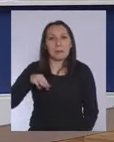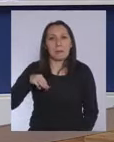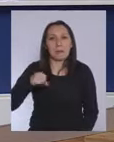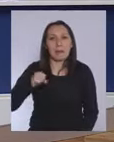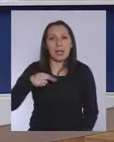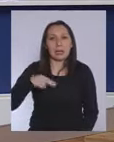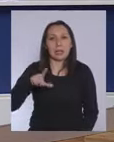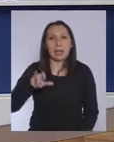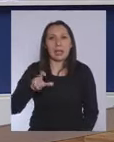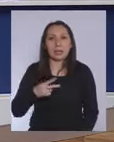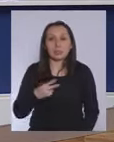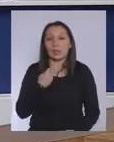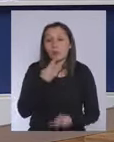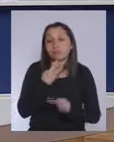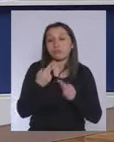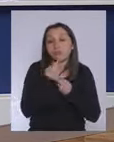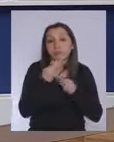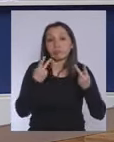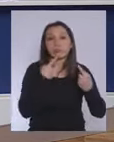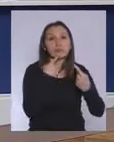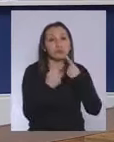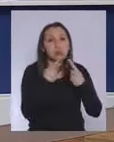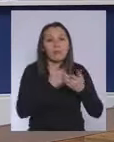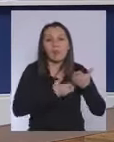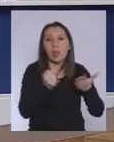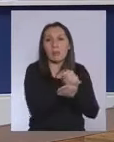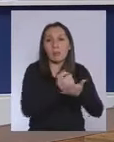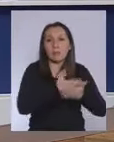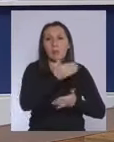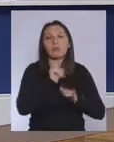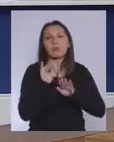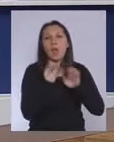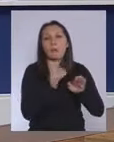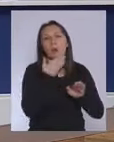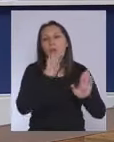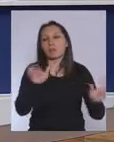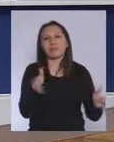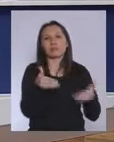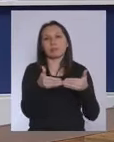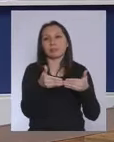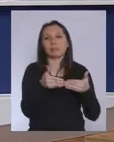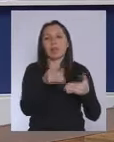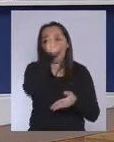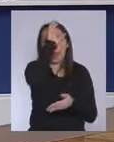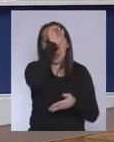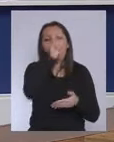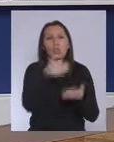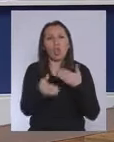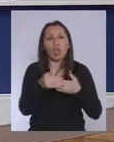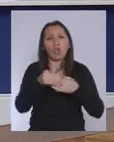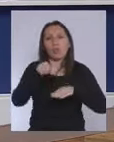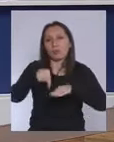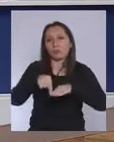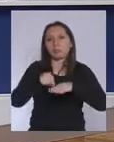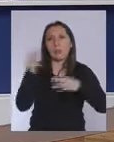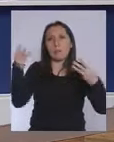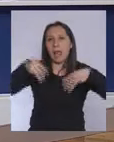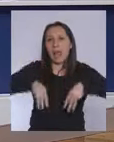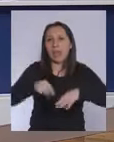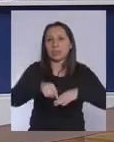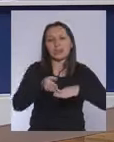en una entrevista publicada en el mercurio dijo que es partidario de cerrar la frontera con argentina en la región de magallanes su